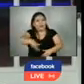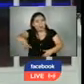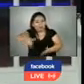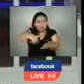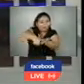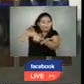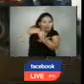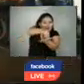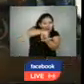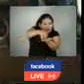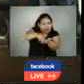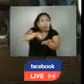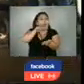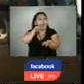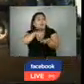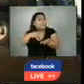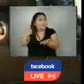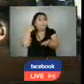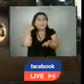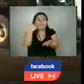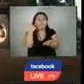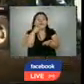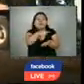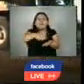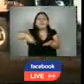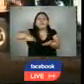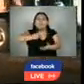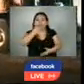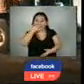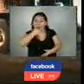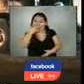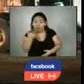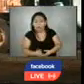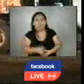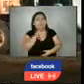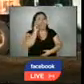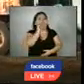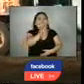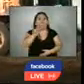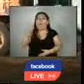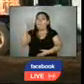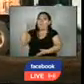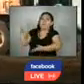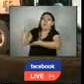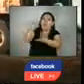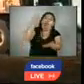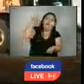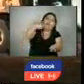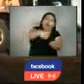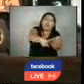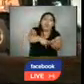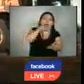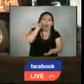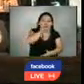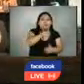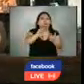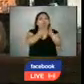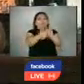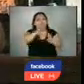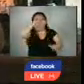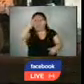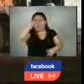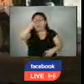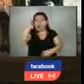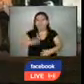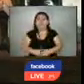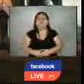cual va a ser importante para que la población realmente vea que hoy sí el FODES va a trabajar en sus comunidades.